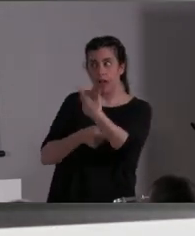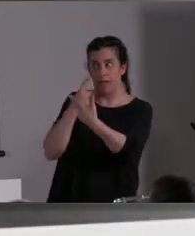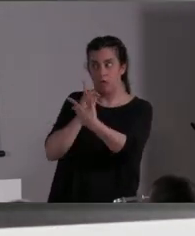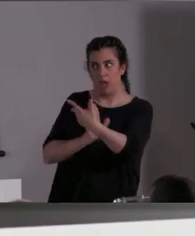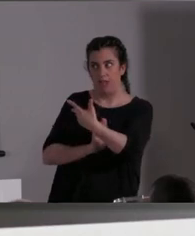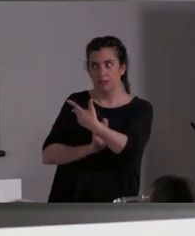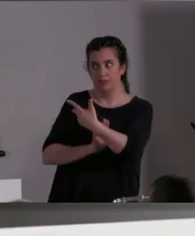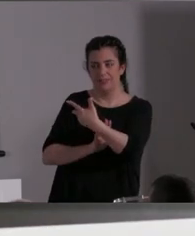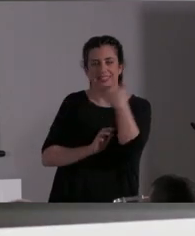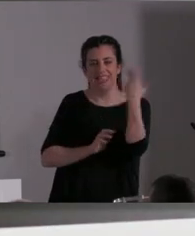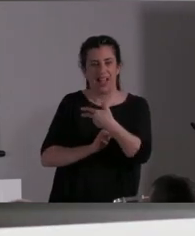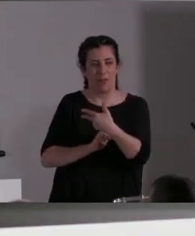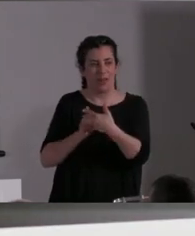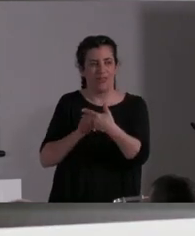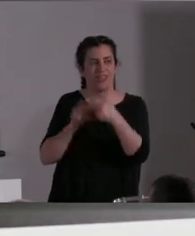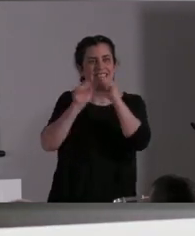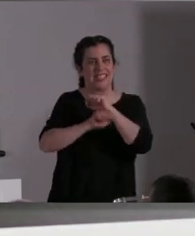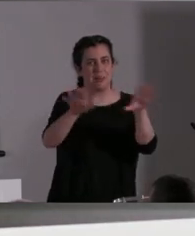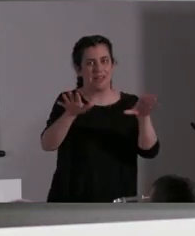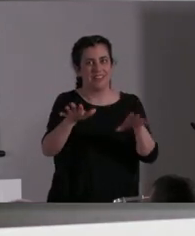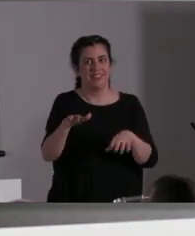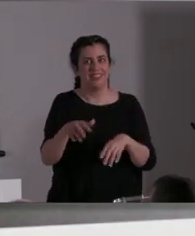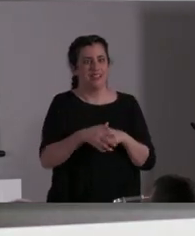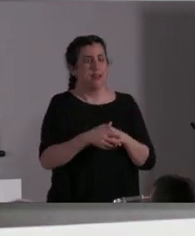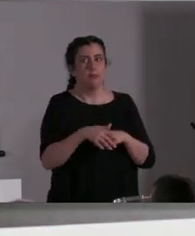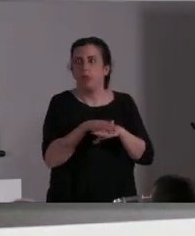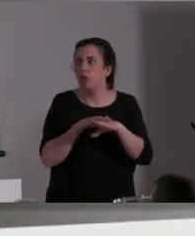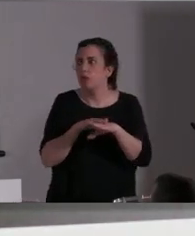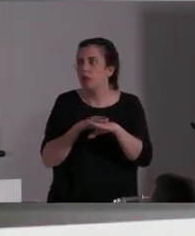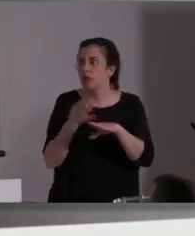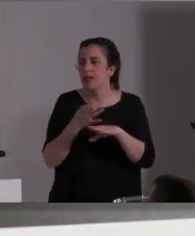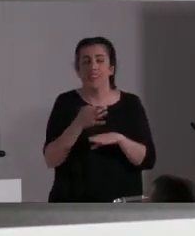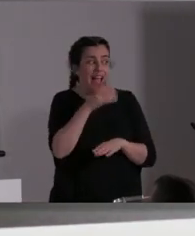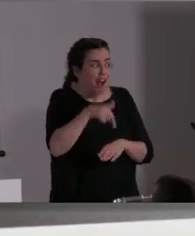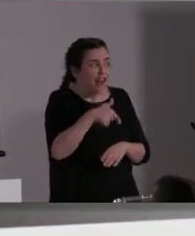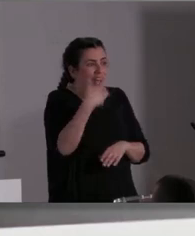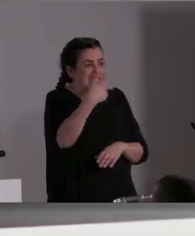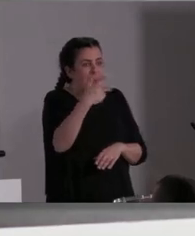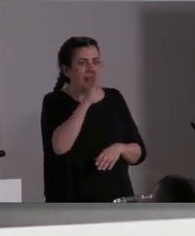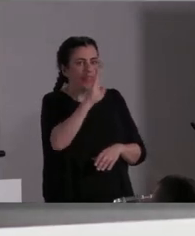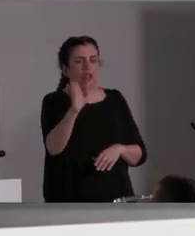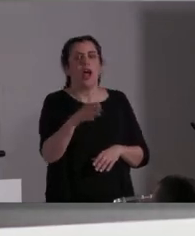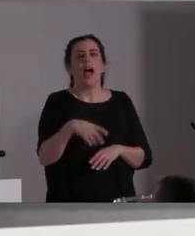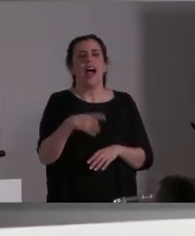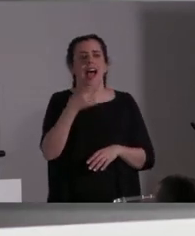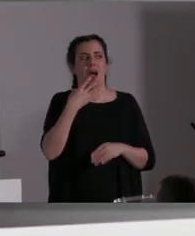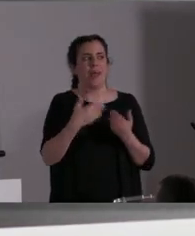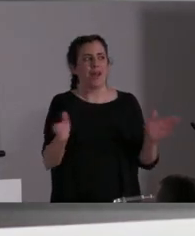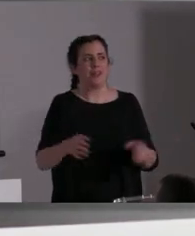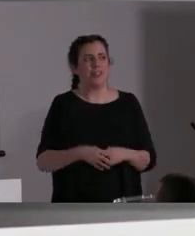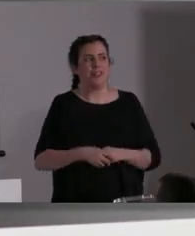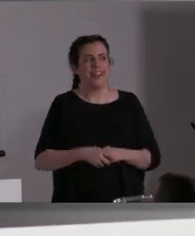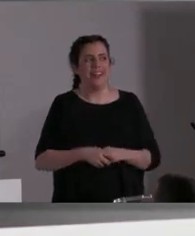tener es... Estamos haciendo streaming, o sea, lo están viendo todo. ¿Perdón? Estamos haciendo streaming. Que el bar es abierto. El bar es abierto.